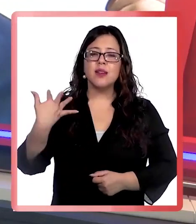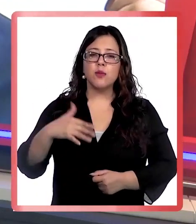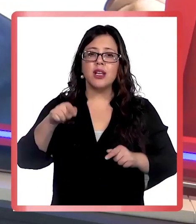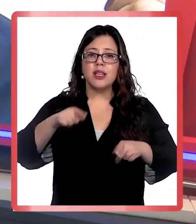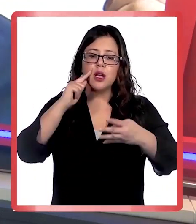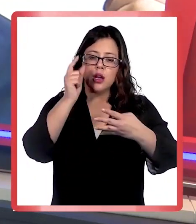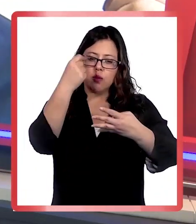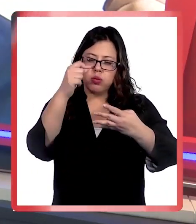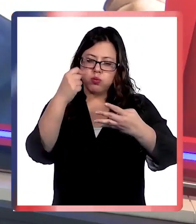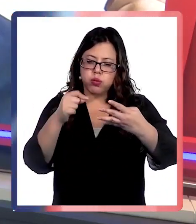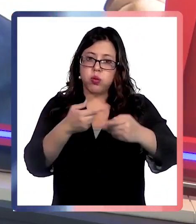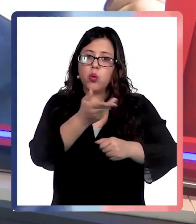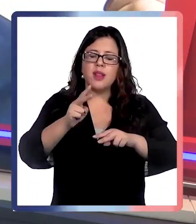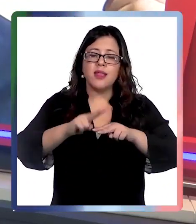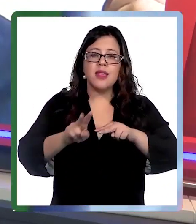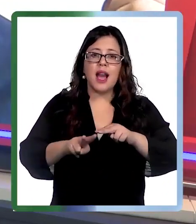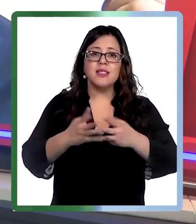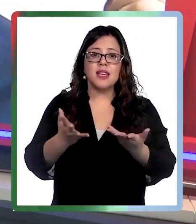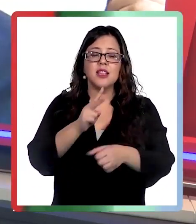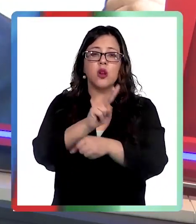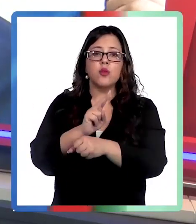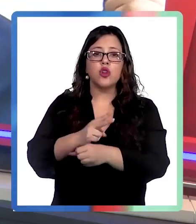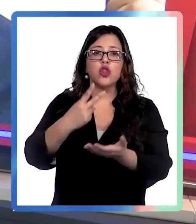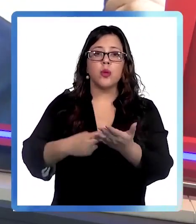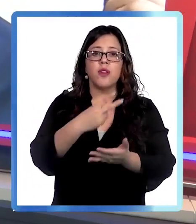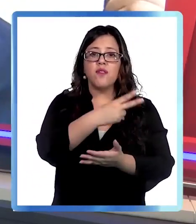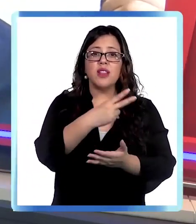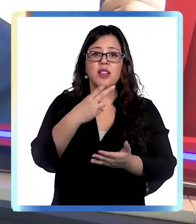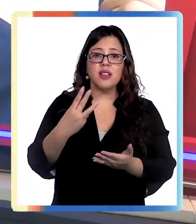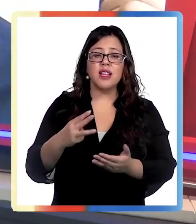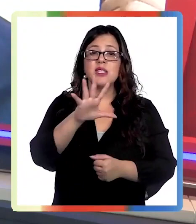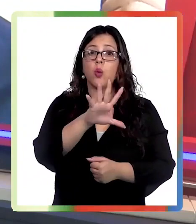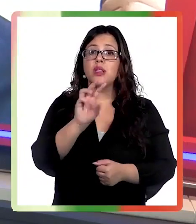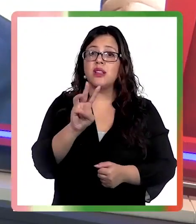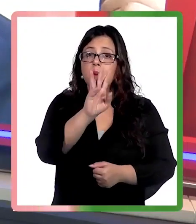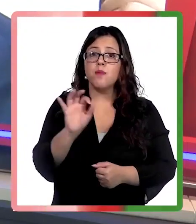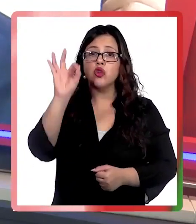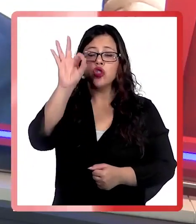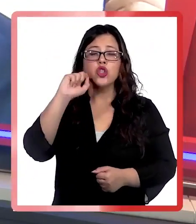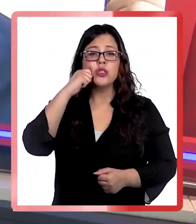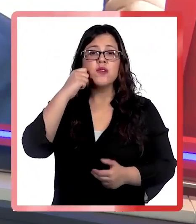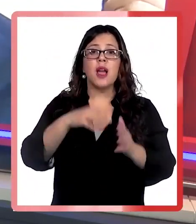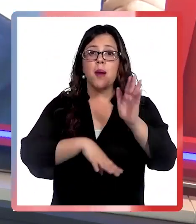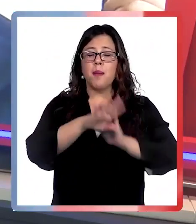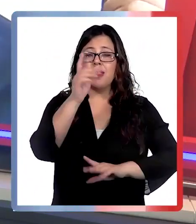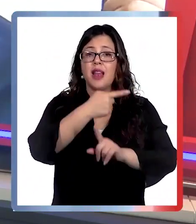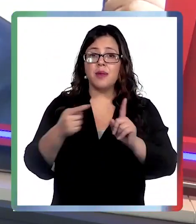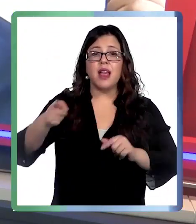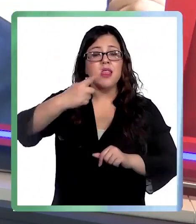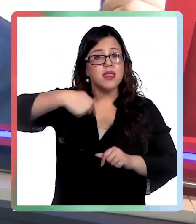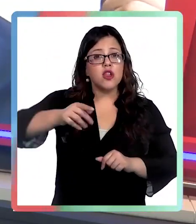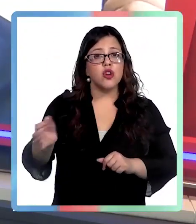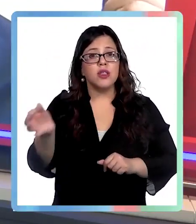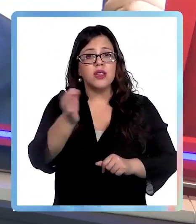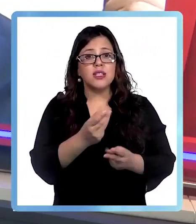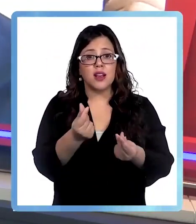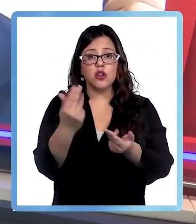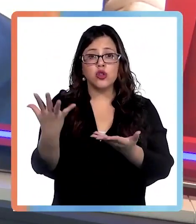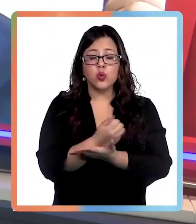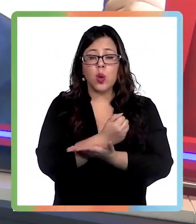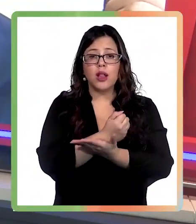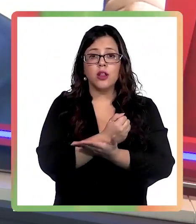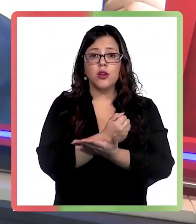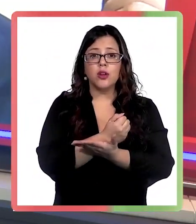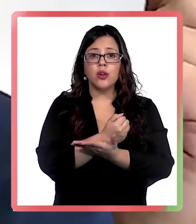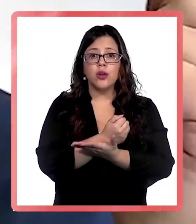el 53%, es decir, más de la mitad de ellos dice que el salario, por ejemplo, no está acorde con la función y el